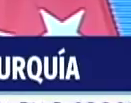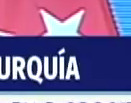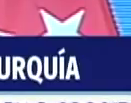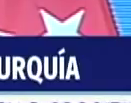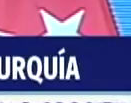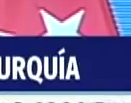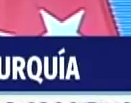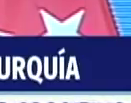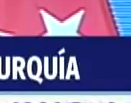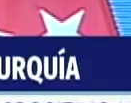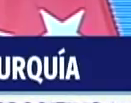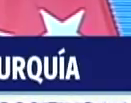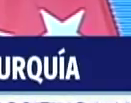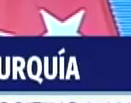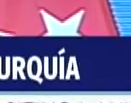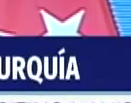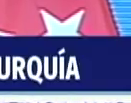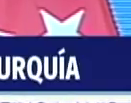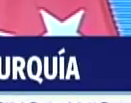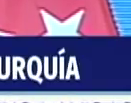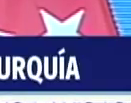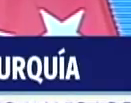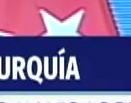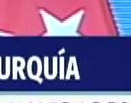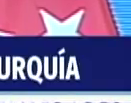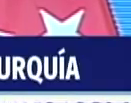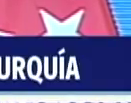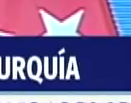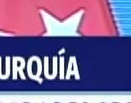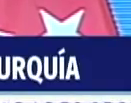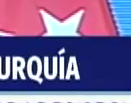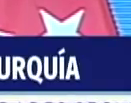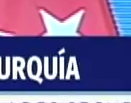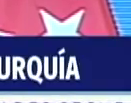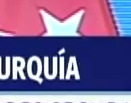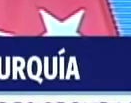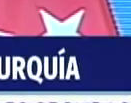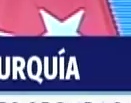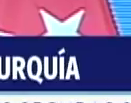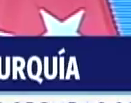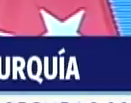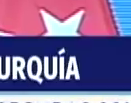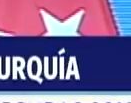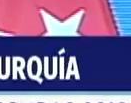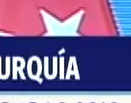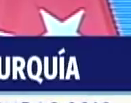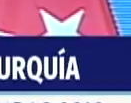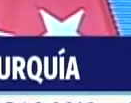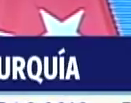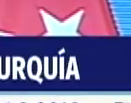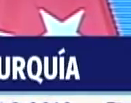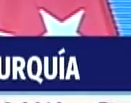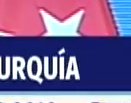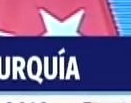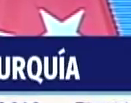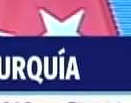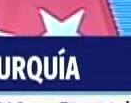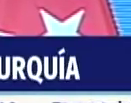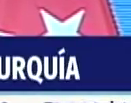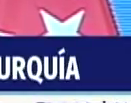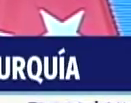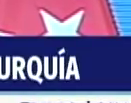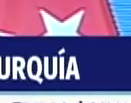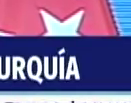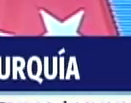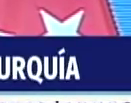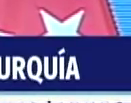86.389.000.000 de petro. Son más de 4.000.000.000 de euros que, sin lugar a duda, representan un signo de la